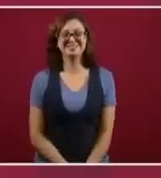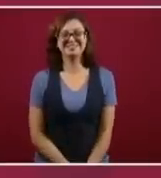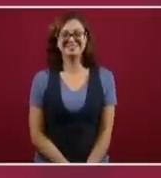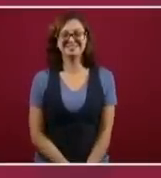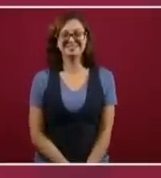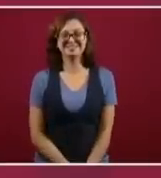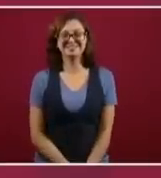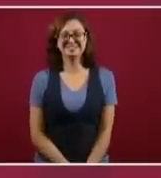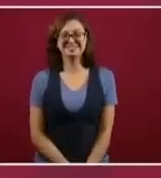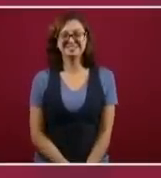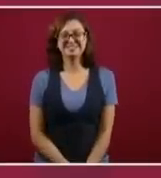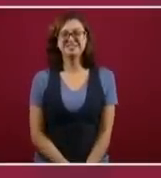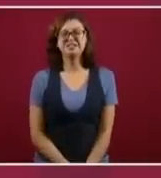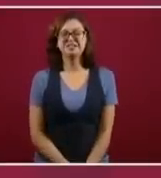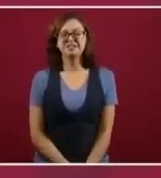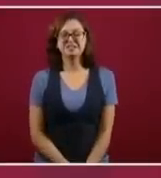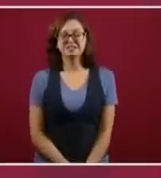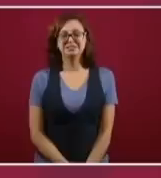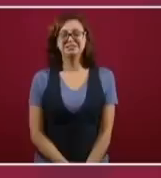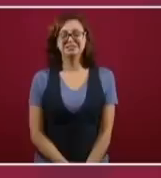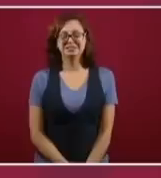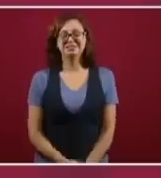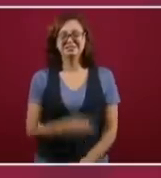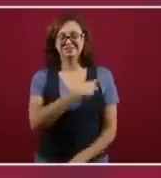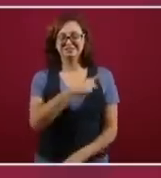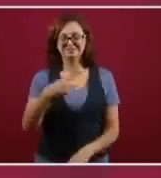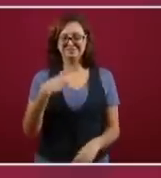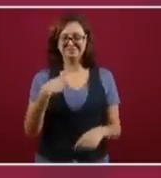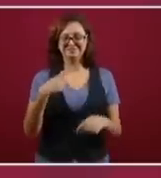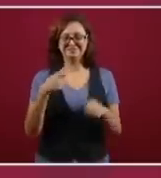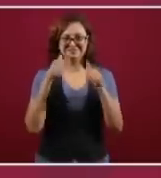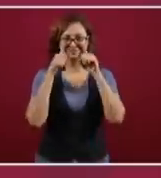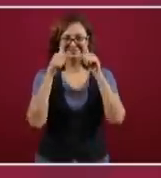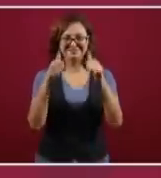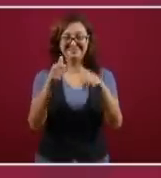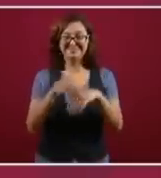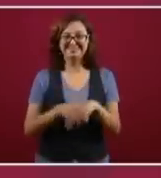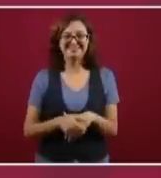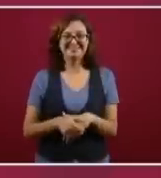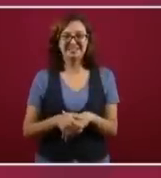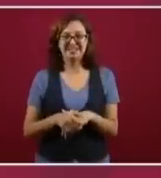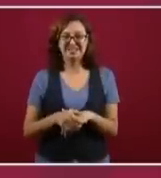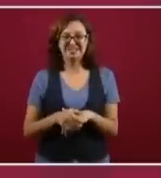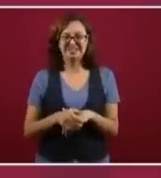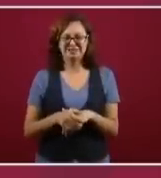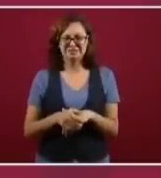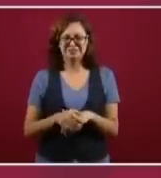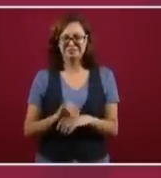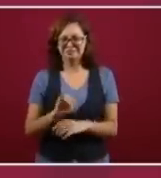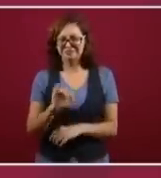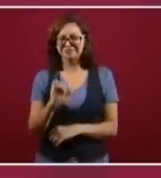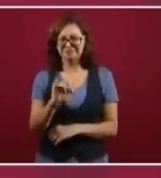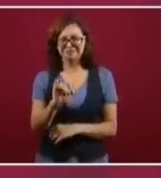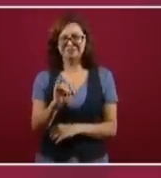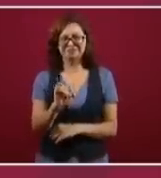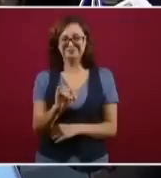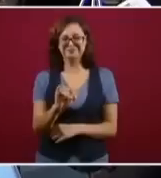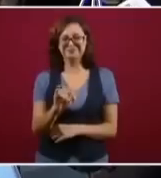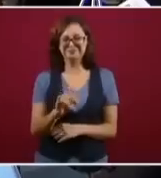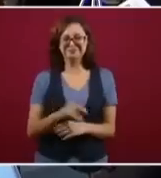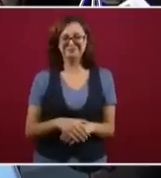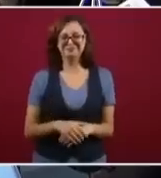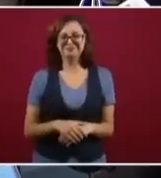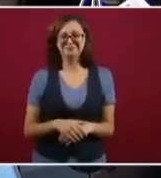Ah, pues hay que acatarla. O sea. Usted la recibe bien. Sí, pues todo lo que